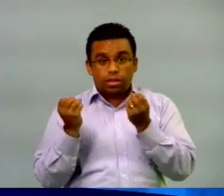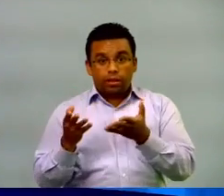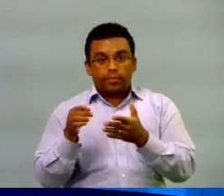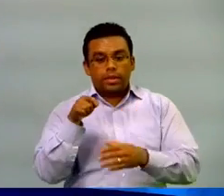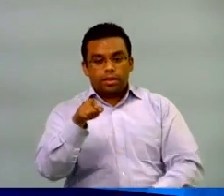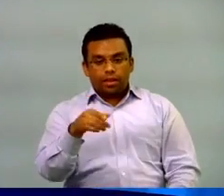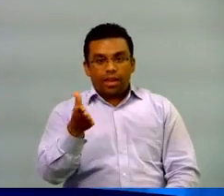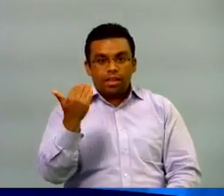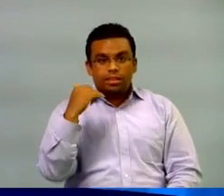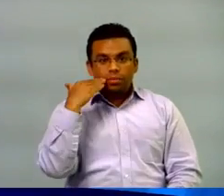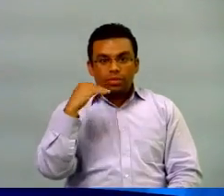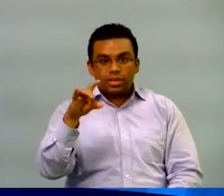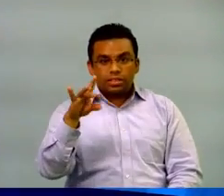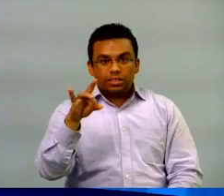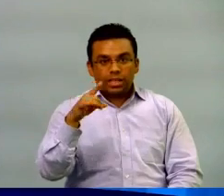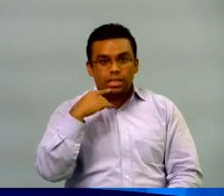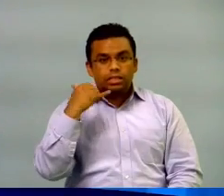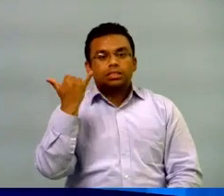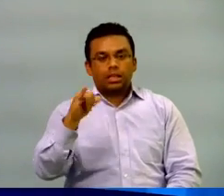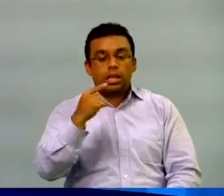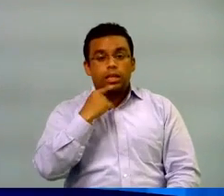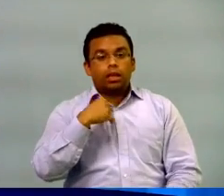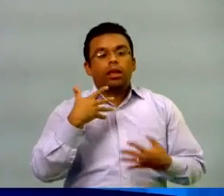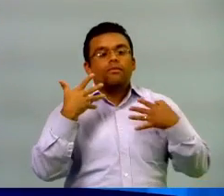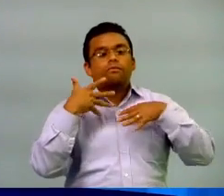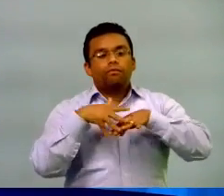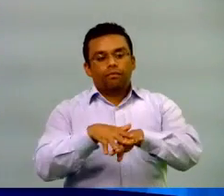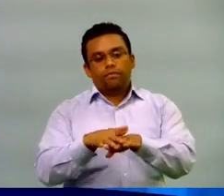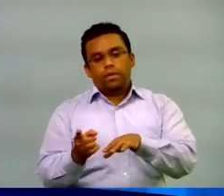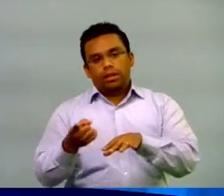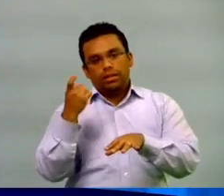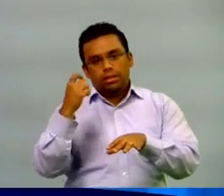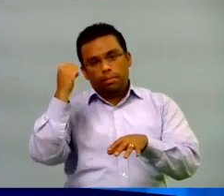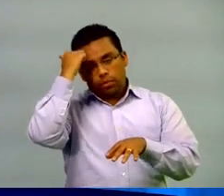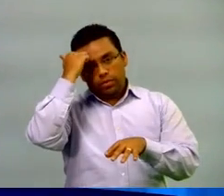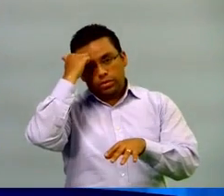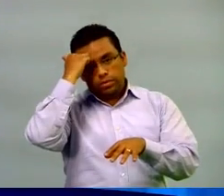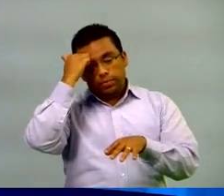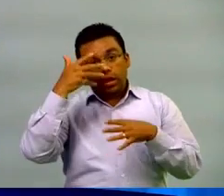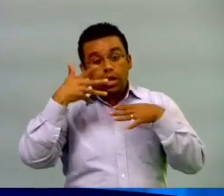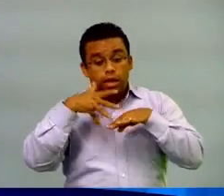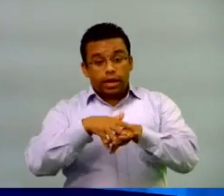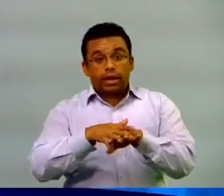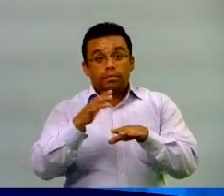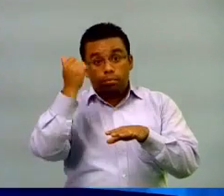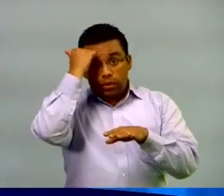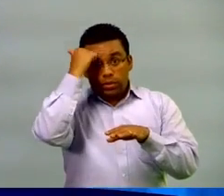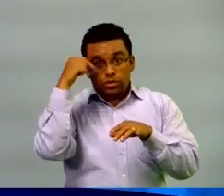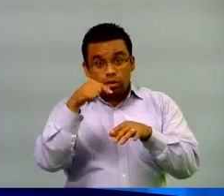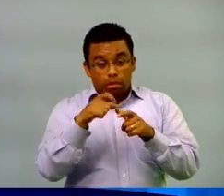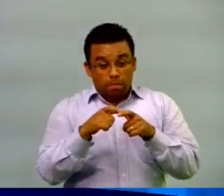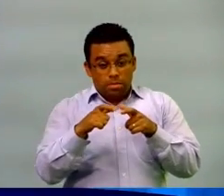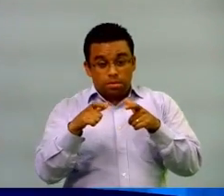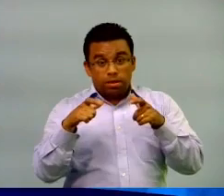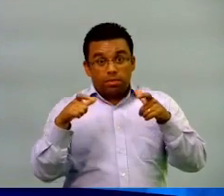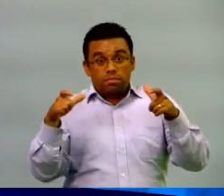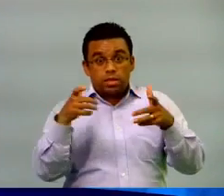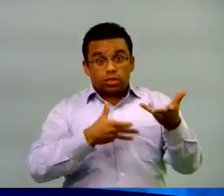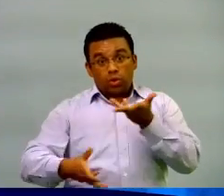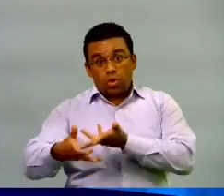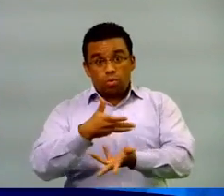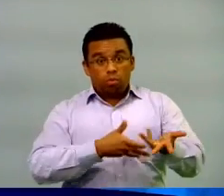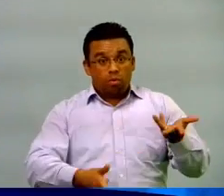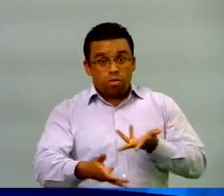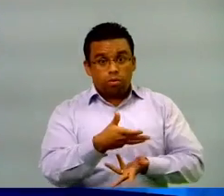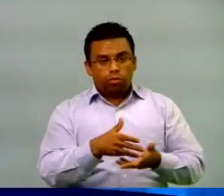en algo. Se necesitan redes de profesores. Más profesores compartiendo este conocimiento les va a servir muchísimo más